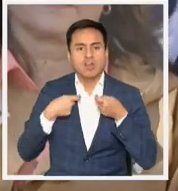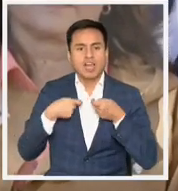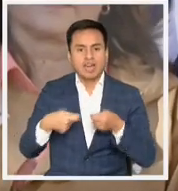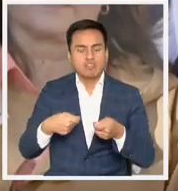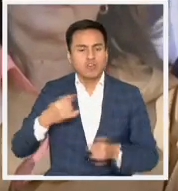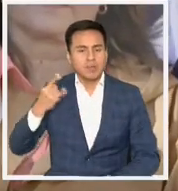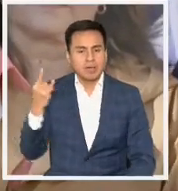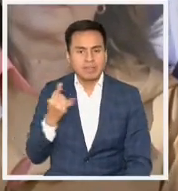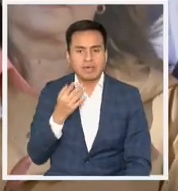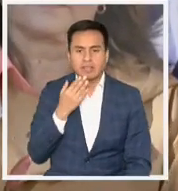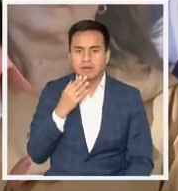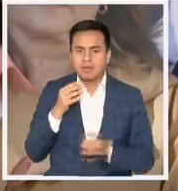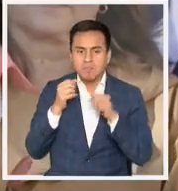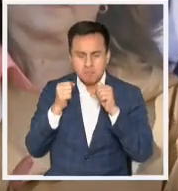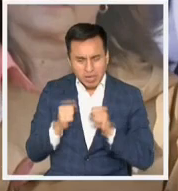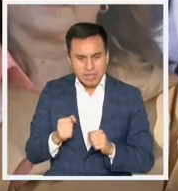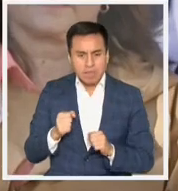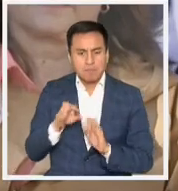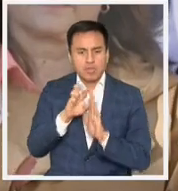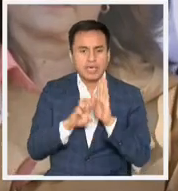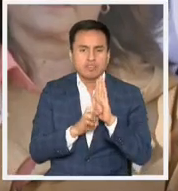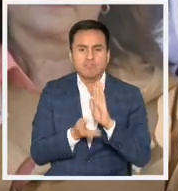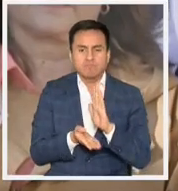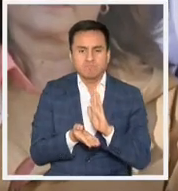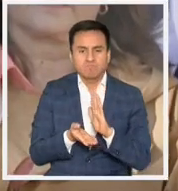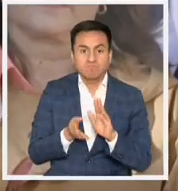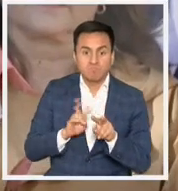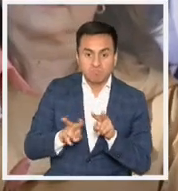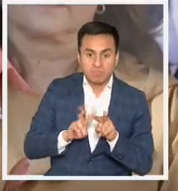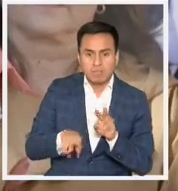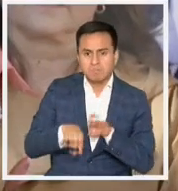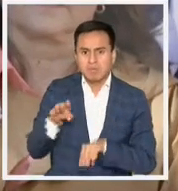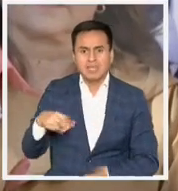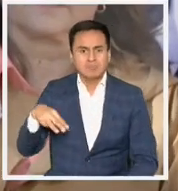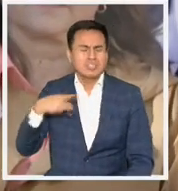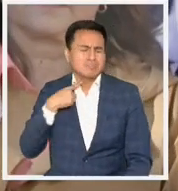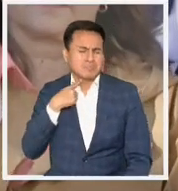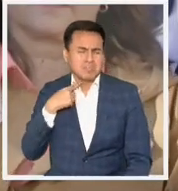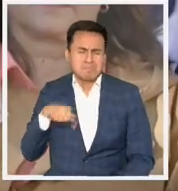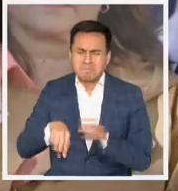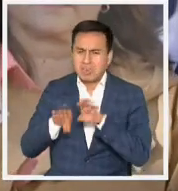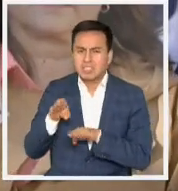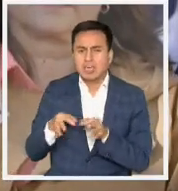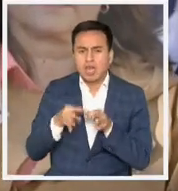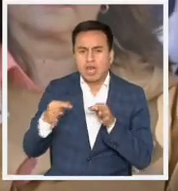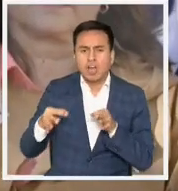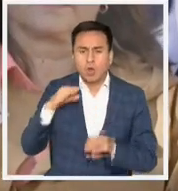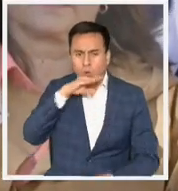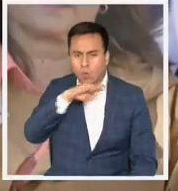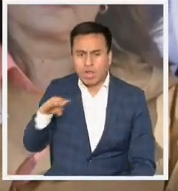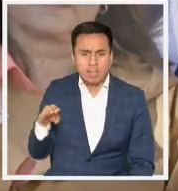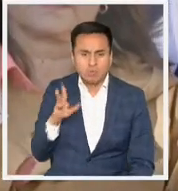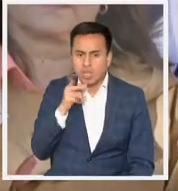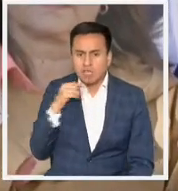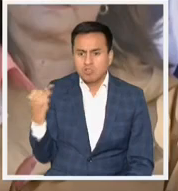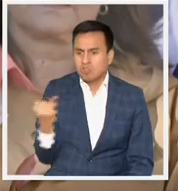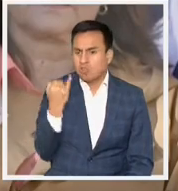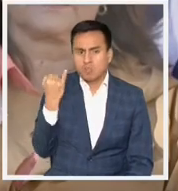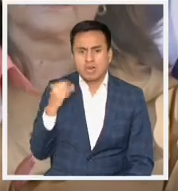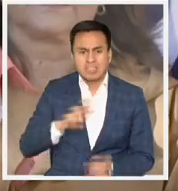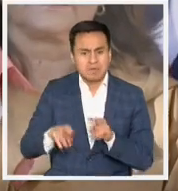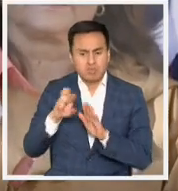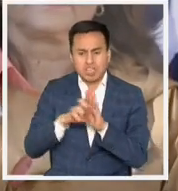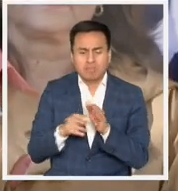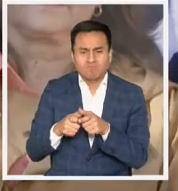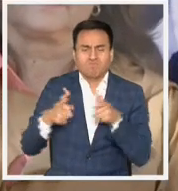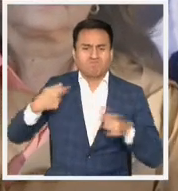de la emergencia y el poder levantar proyectos, porque muchos de los municipios además más afectados son municipios rurales que no tienen capacidades autónomas para levantar